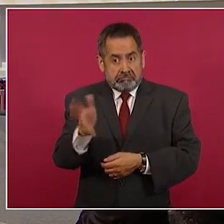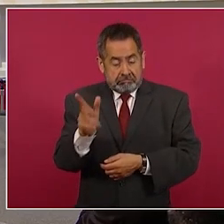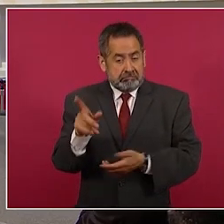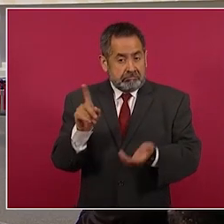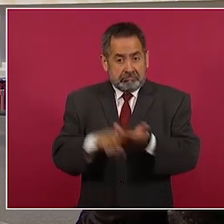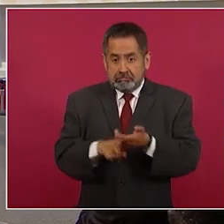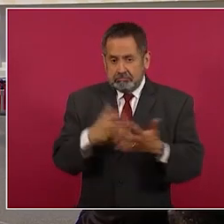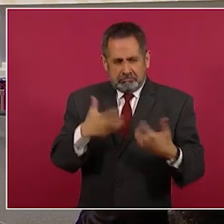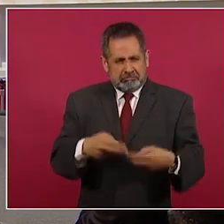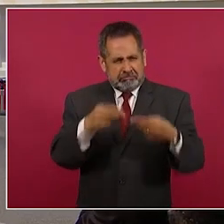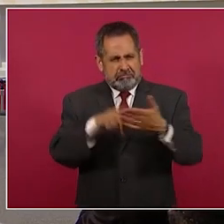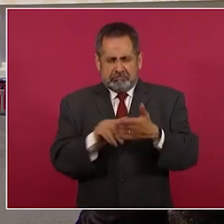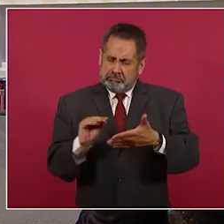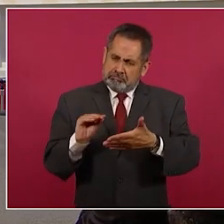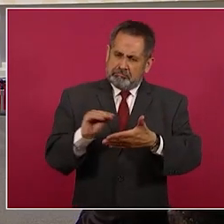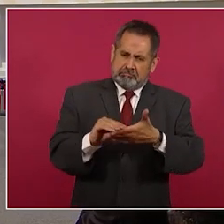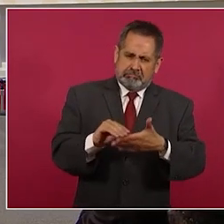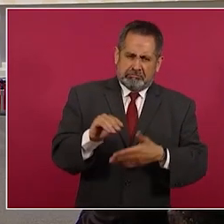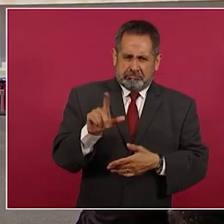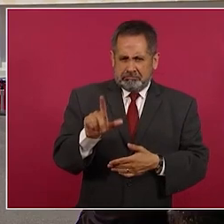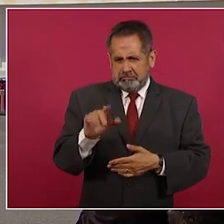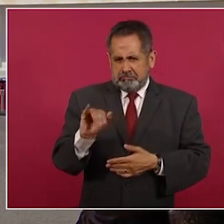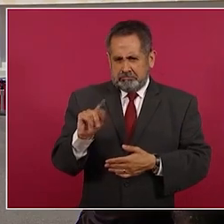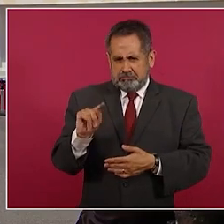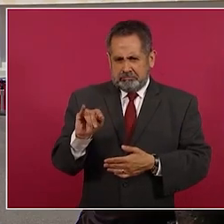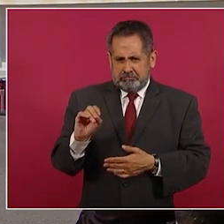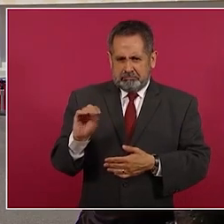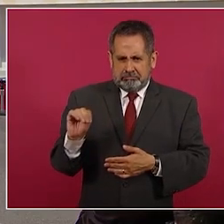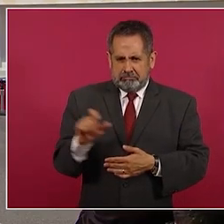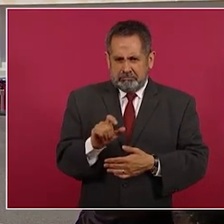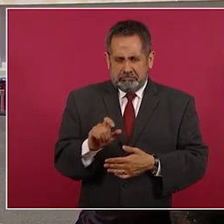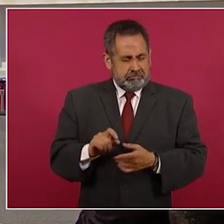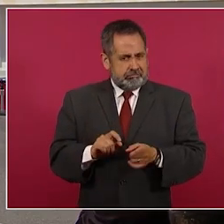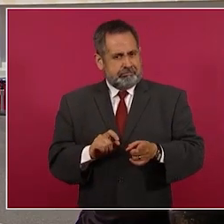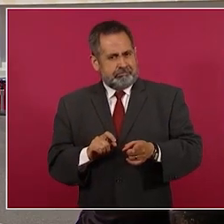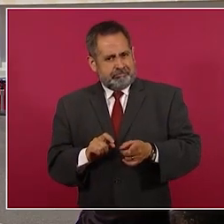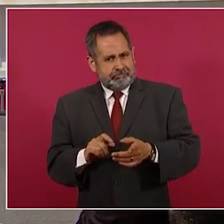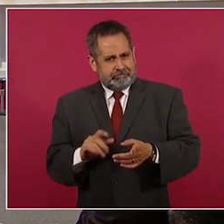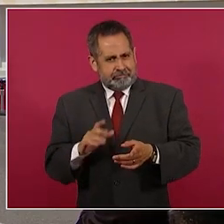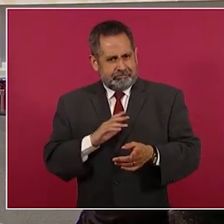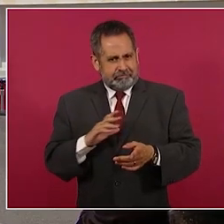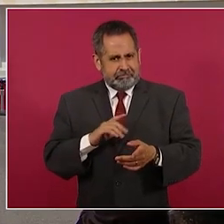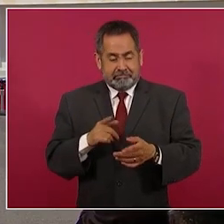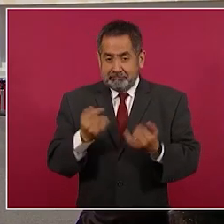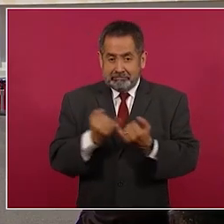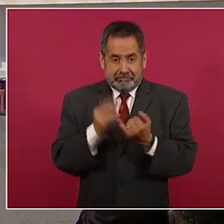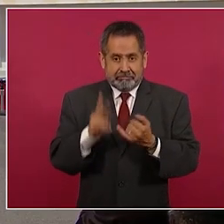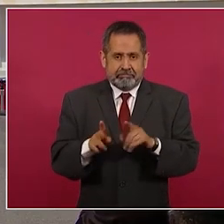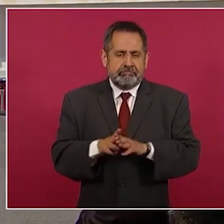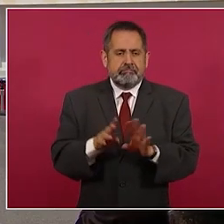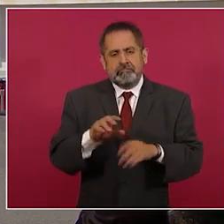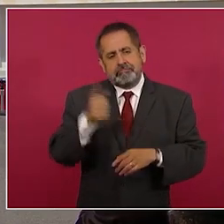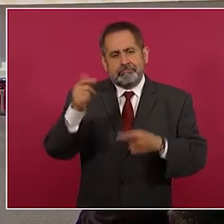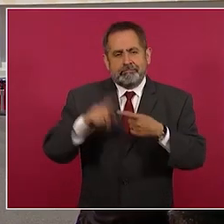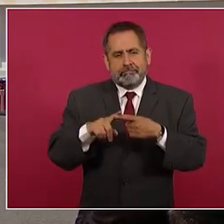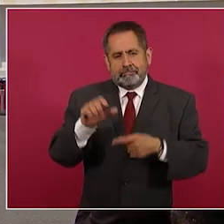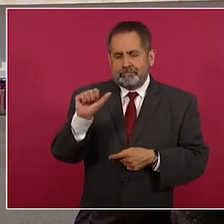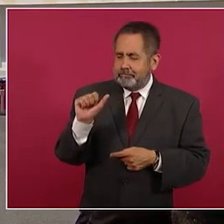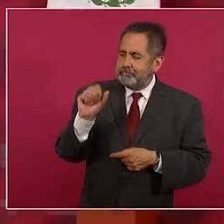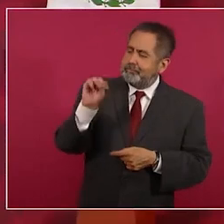Hay una que tiene el nombre como Litiomex. Lo otro, desde